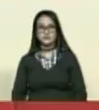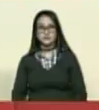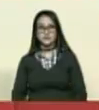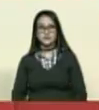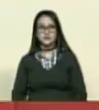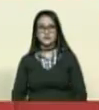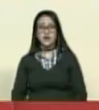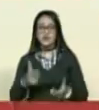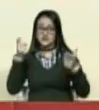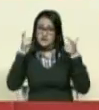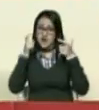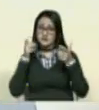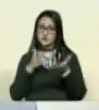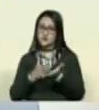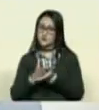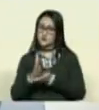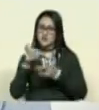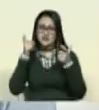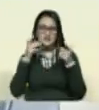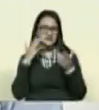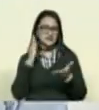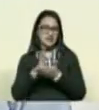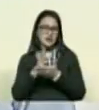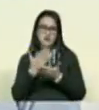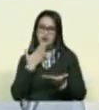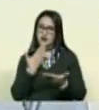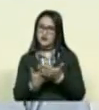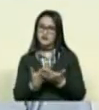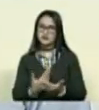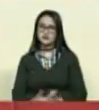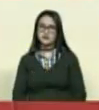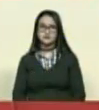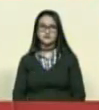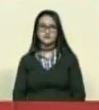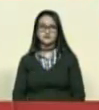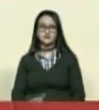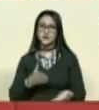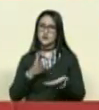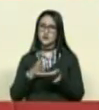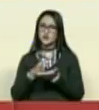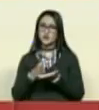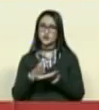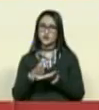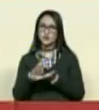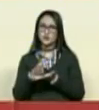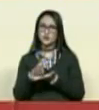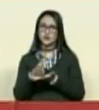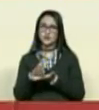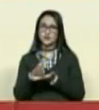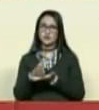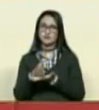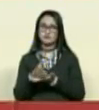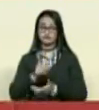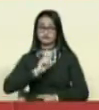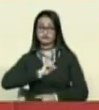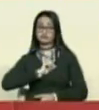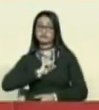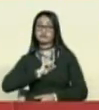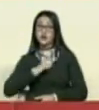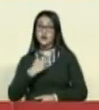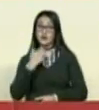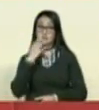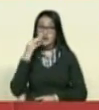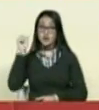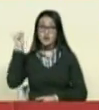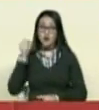al comandante Chávez, lealtad infinita y su lealtad para mí como presidente de la